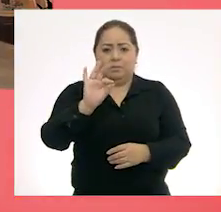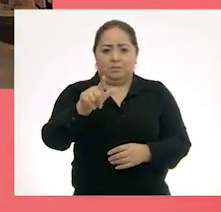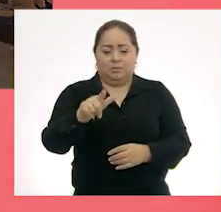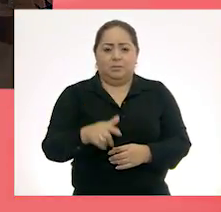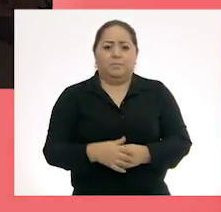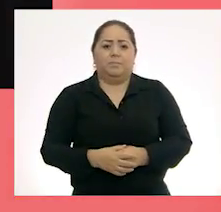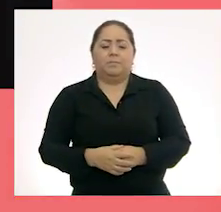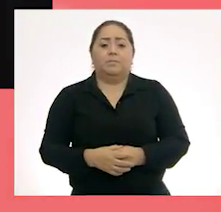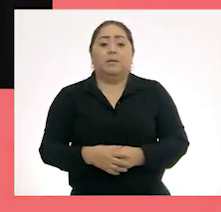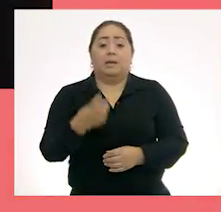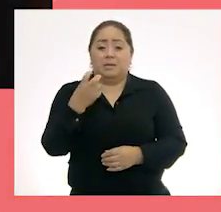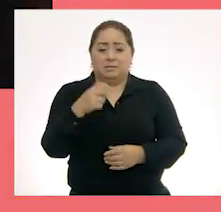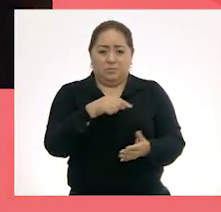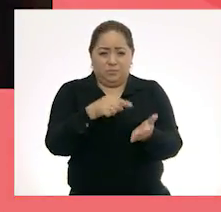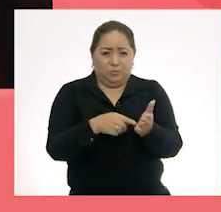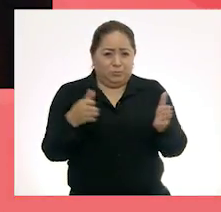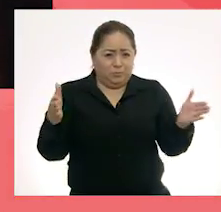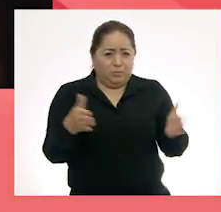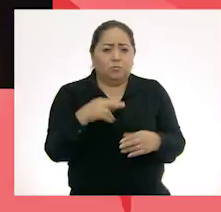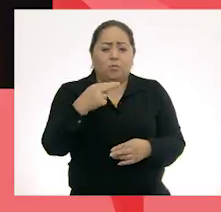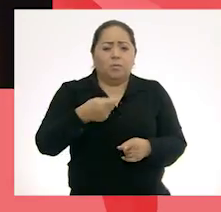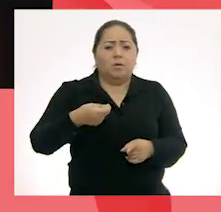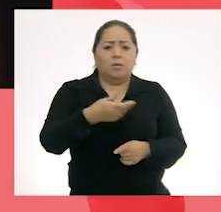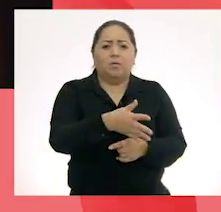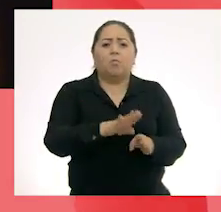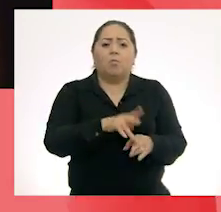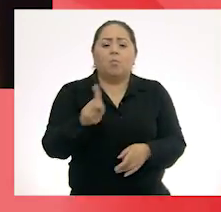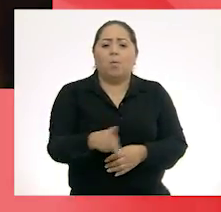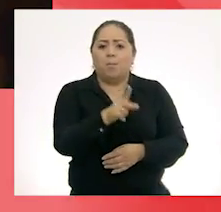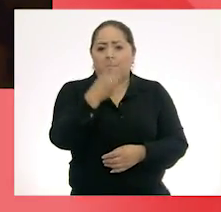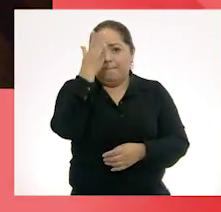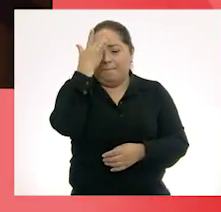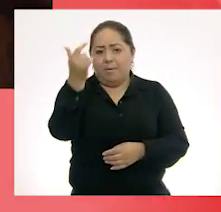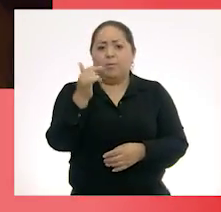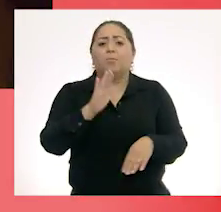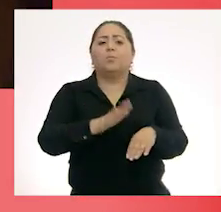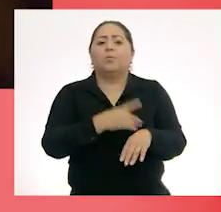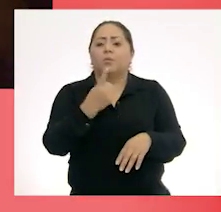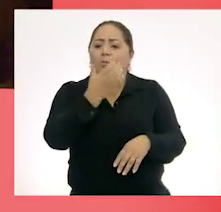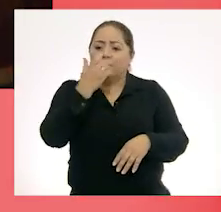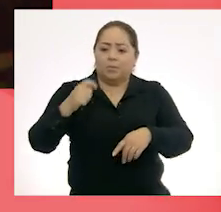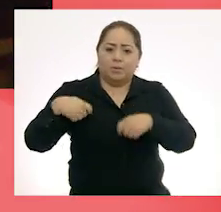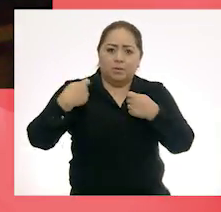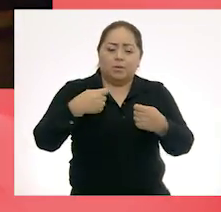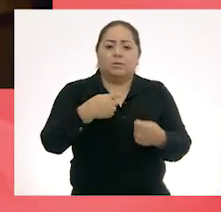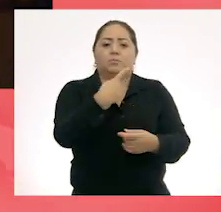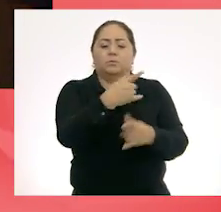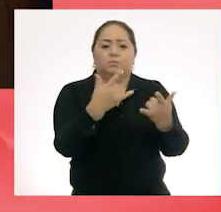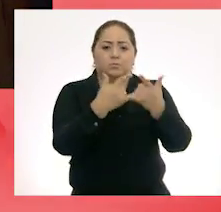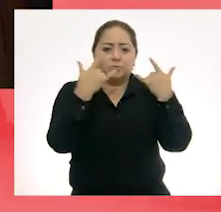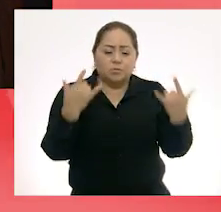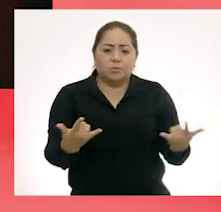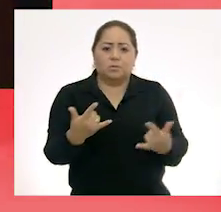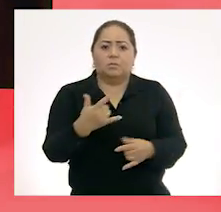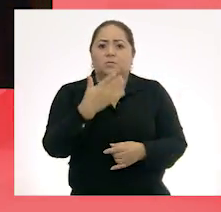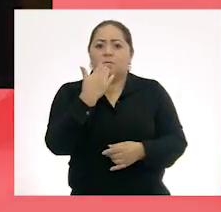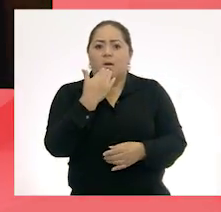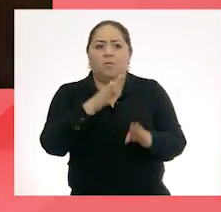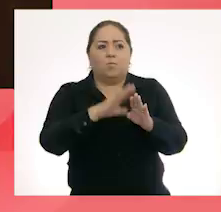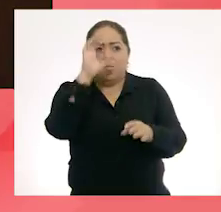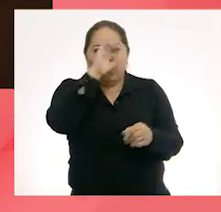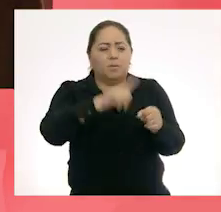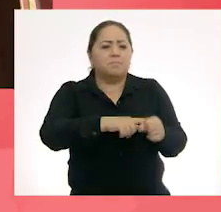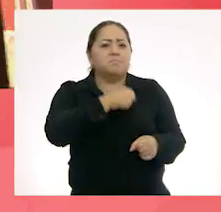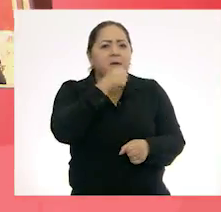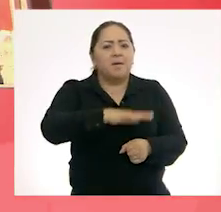1647. Este pequeño lugar fue nombrado Pueblo Mágico por sus tradiciones, su historia y sus inigualables fiestas